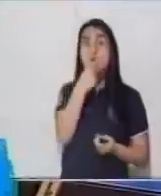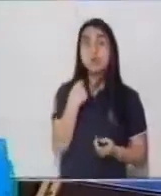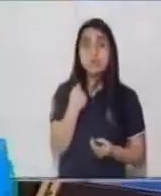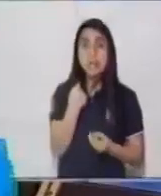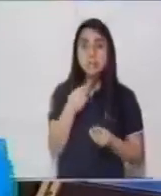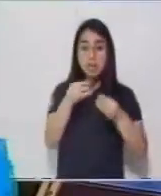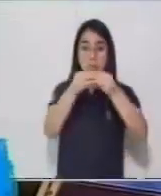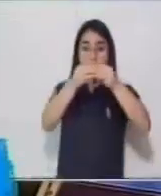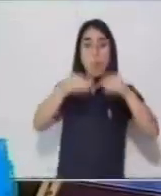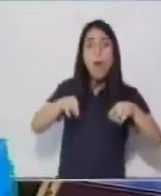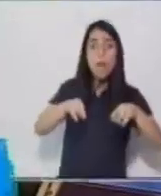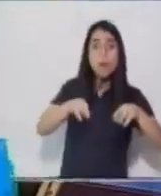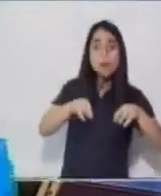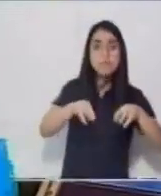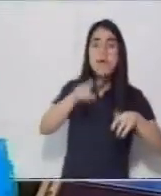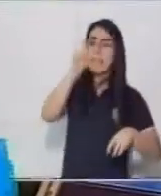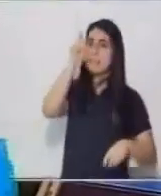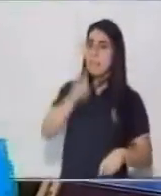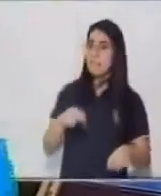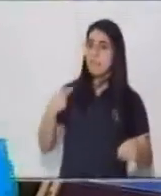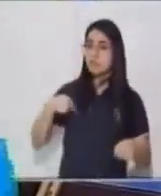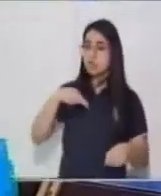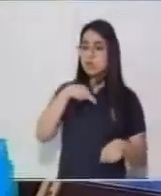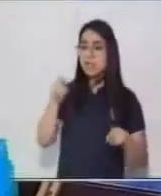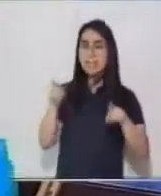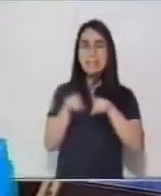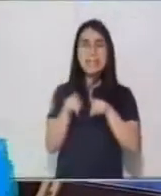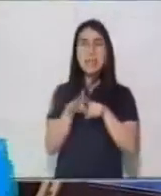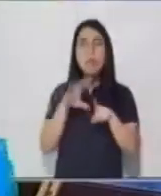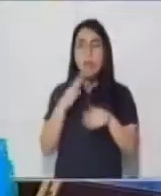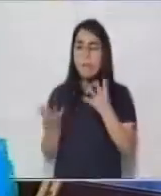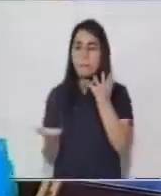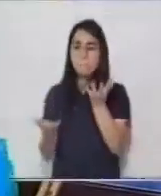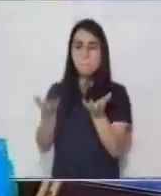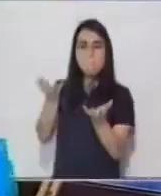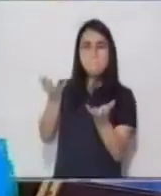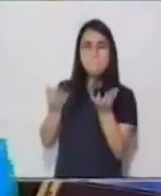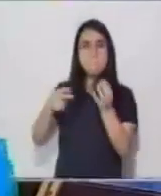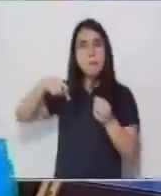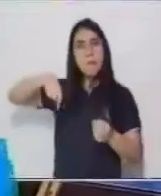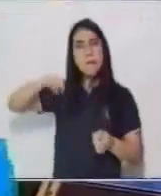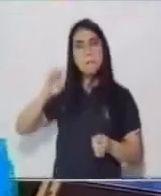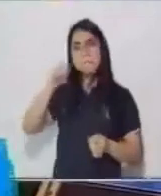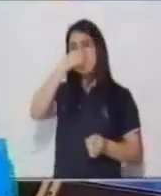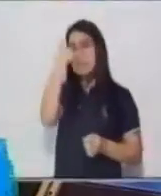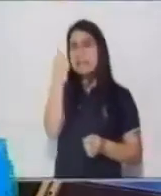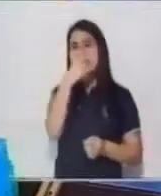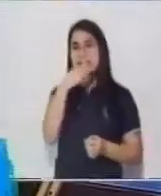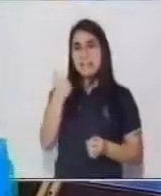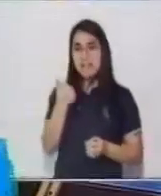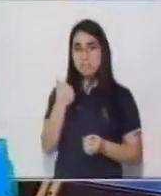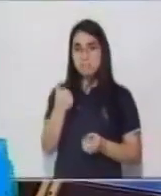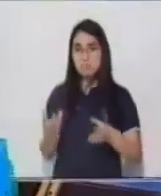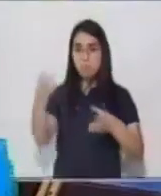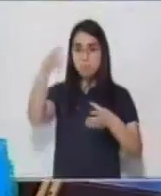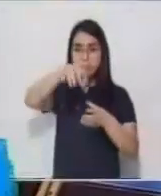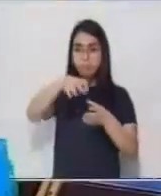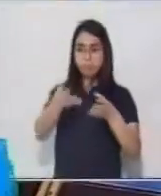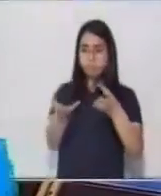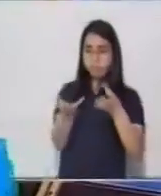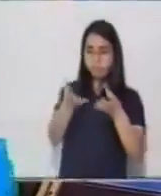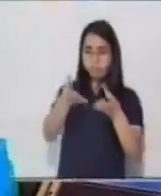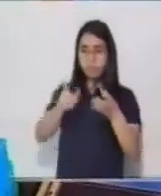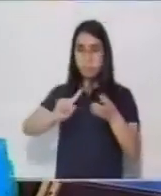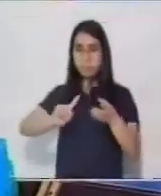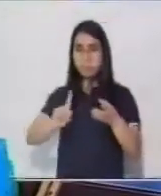huevo o si está con exceso de huevo, el bizcocho, el pastel, no tiene la consistencia que